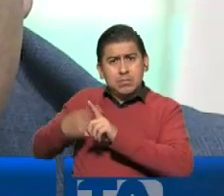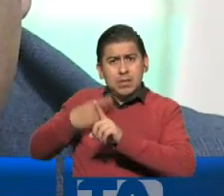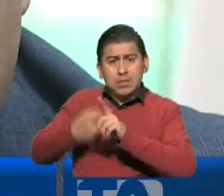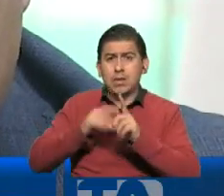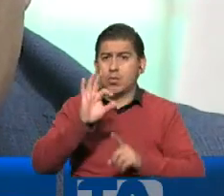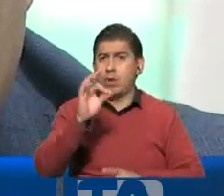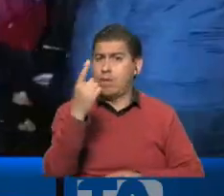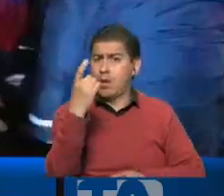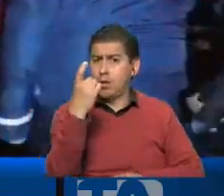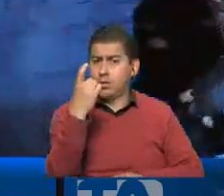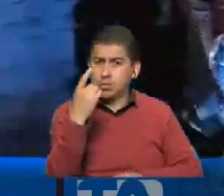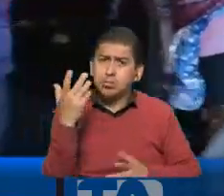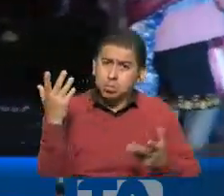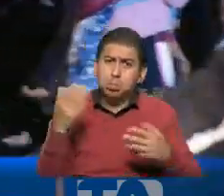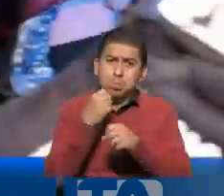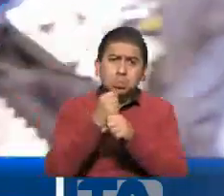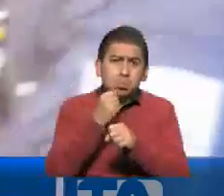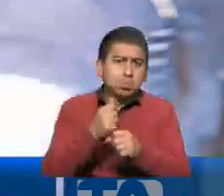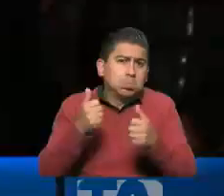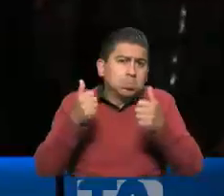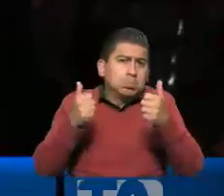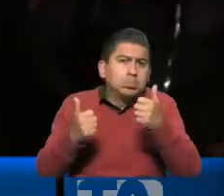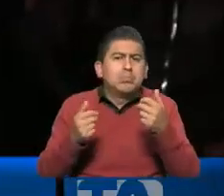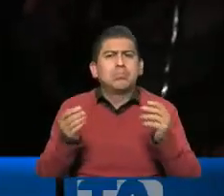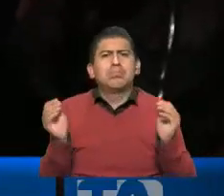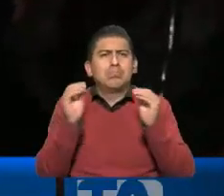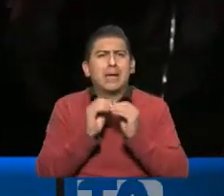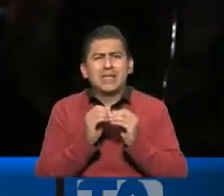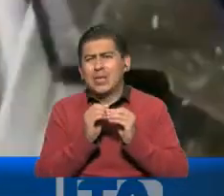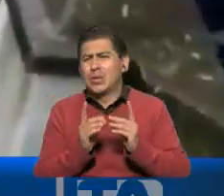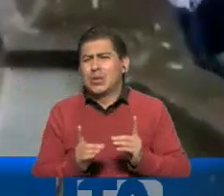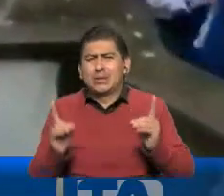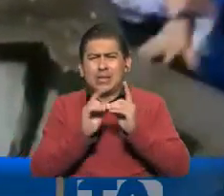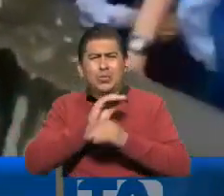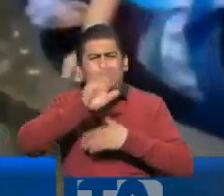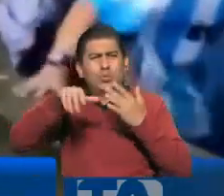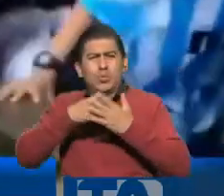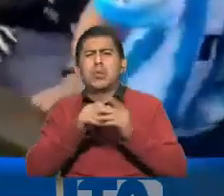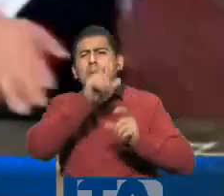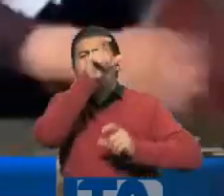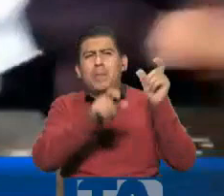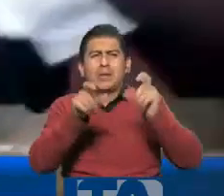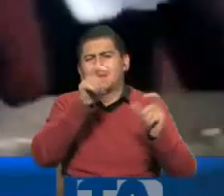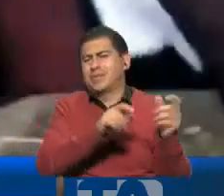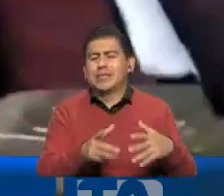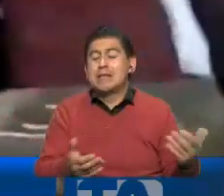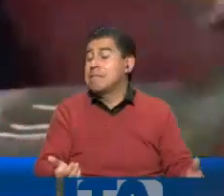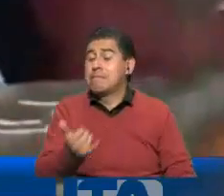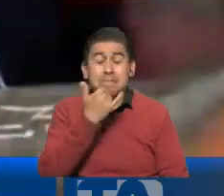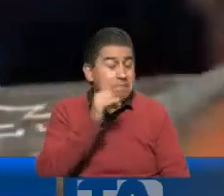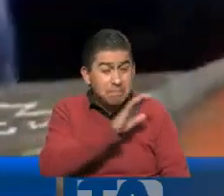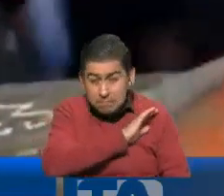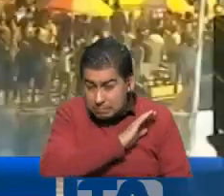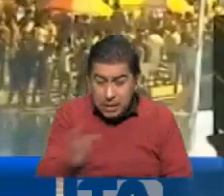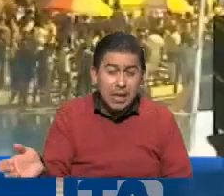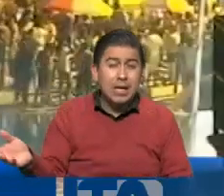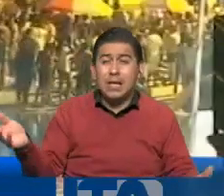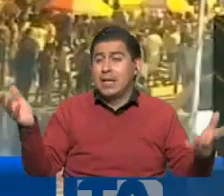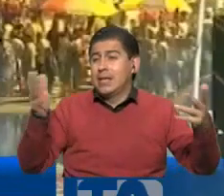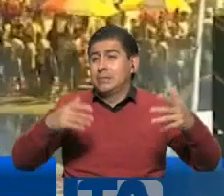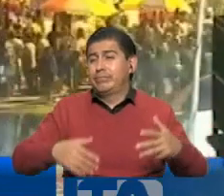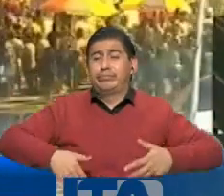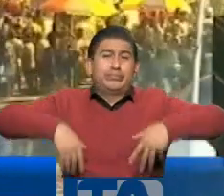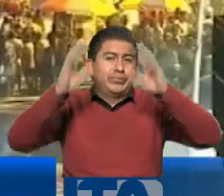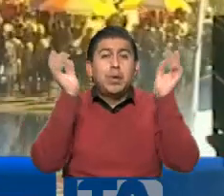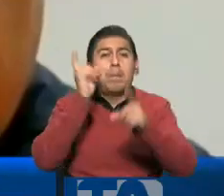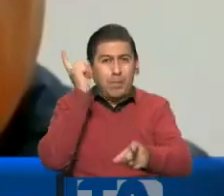ECU 911, también se ha encargado de recabar toda la data referente a las inconductas cometidas por los ciudadanos que derivan en un